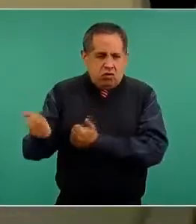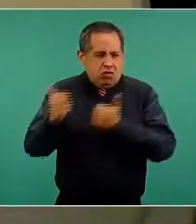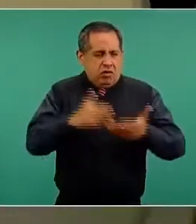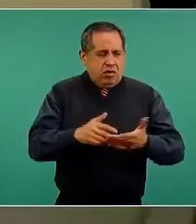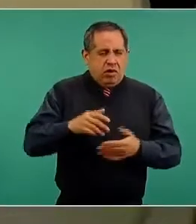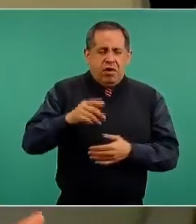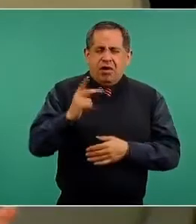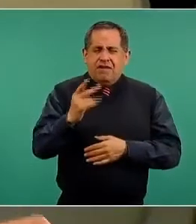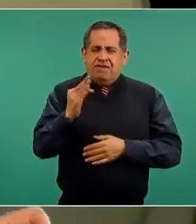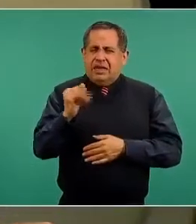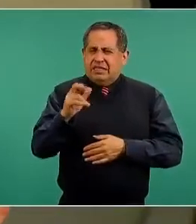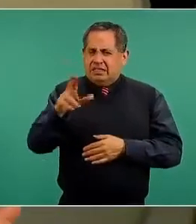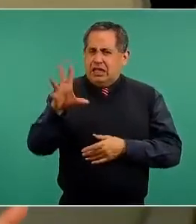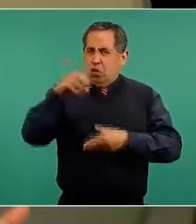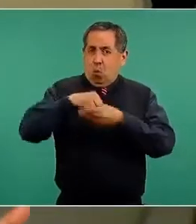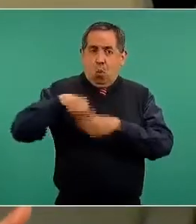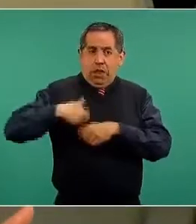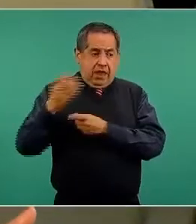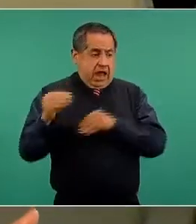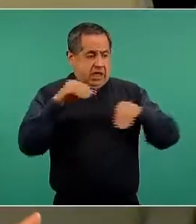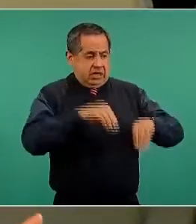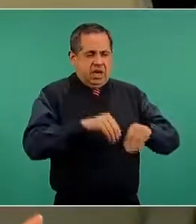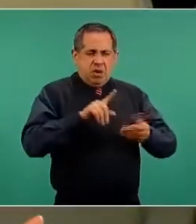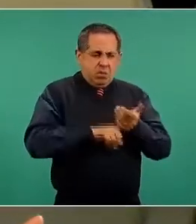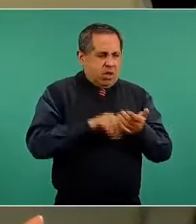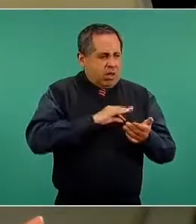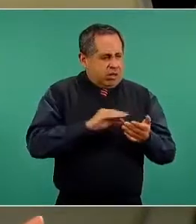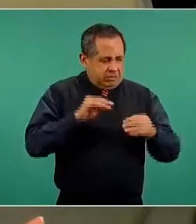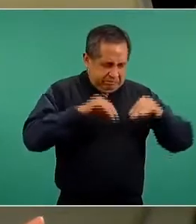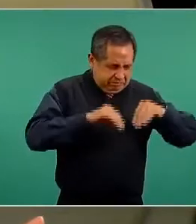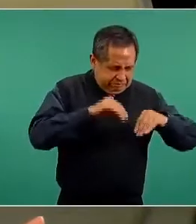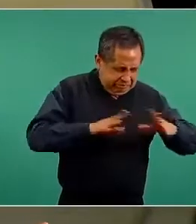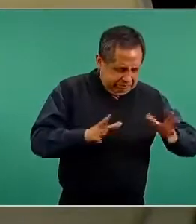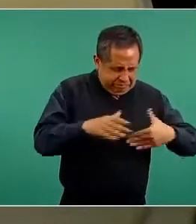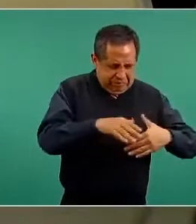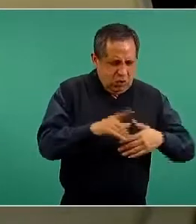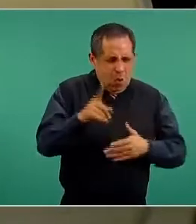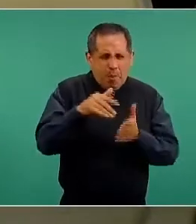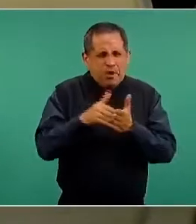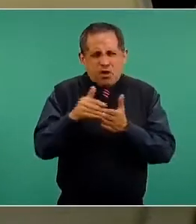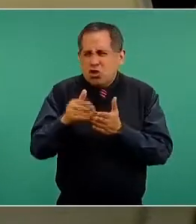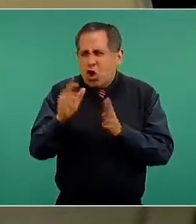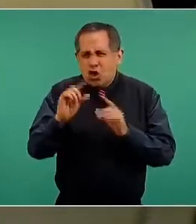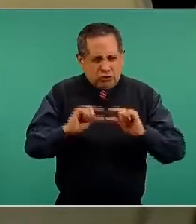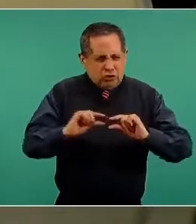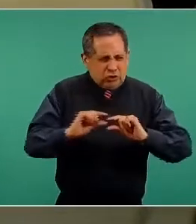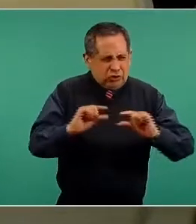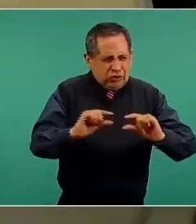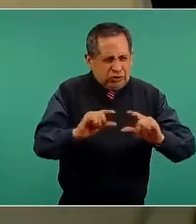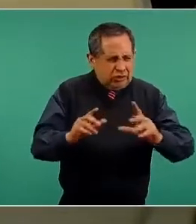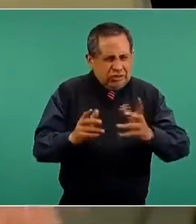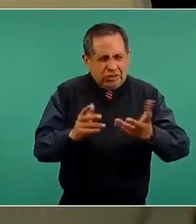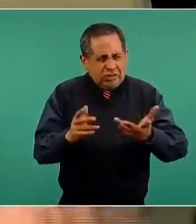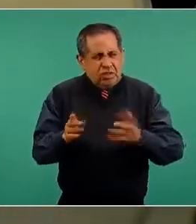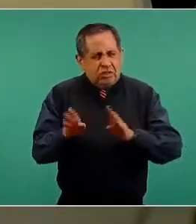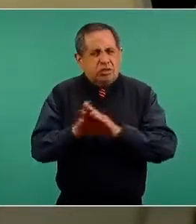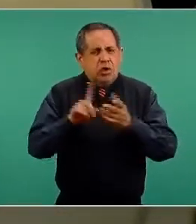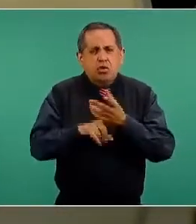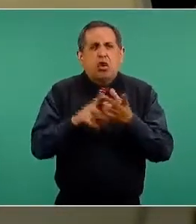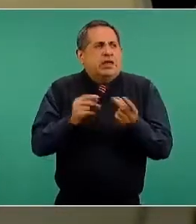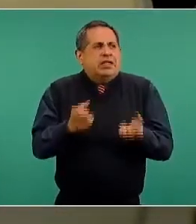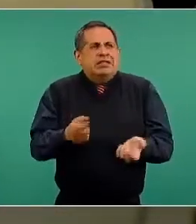de Pfizer. Entendía que caben alrededor de 1 millón de dosis aproximadamente. Sí. ¿Dónde